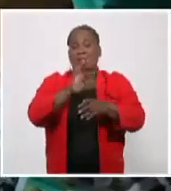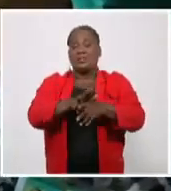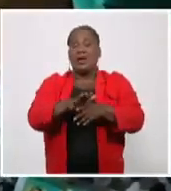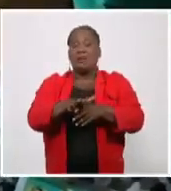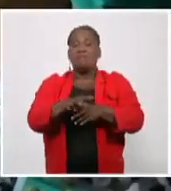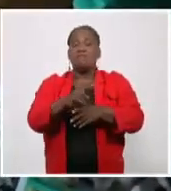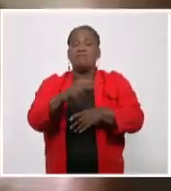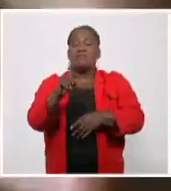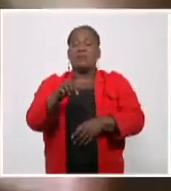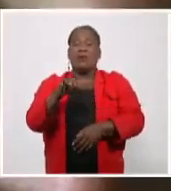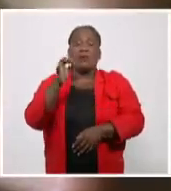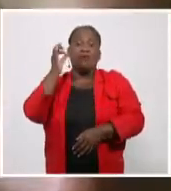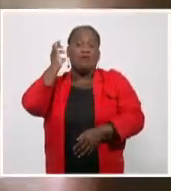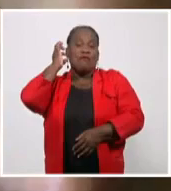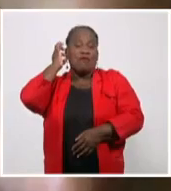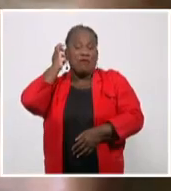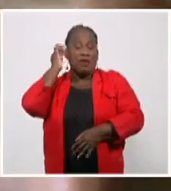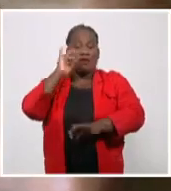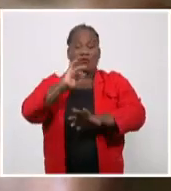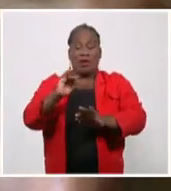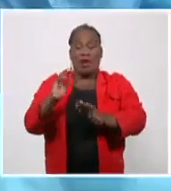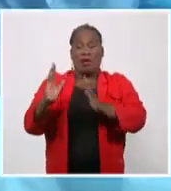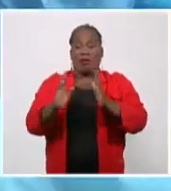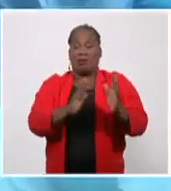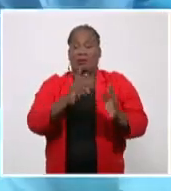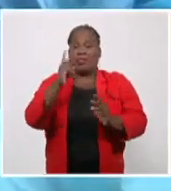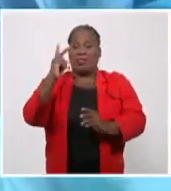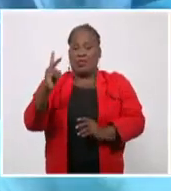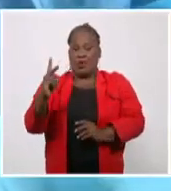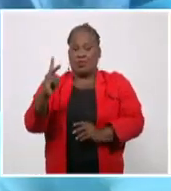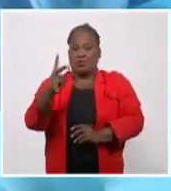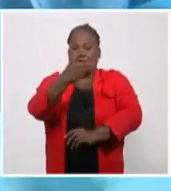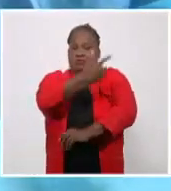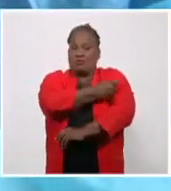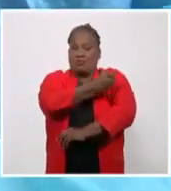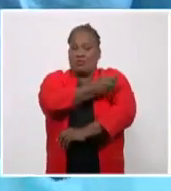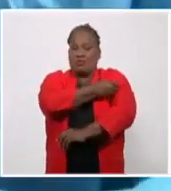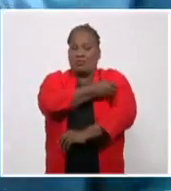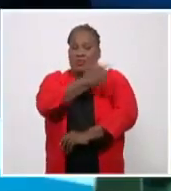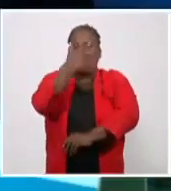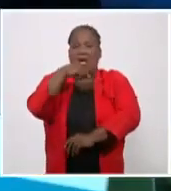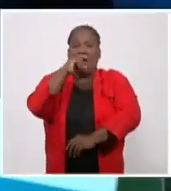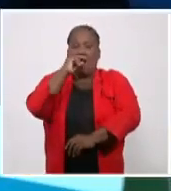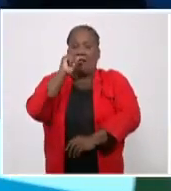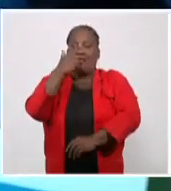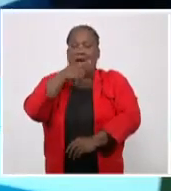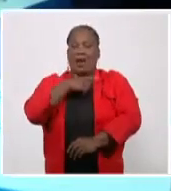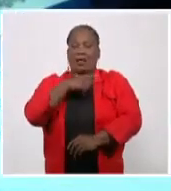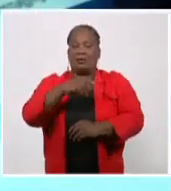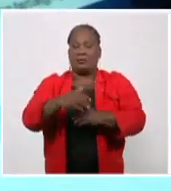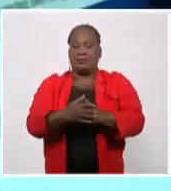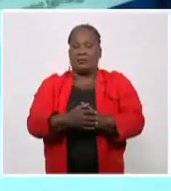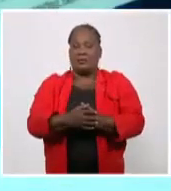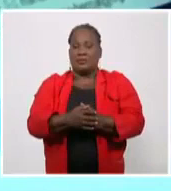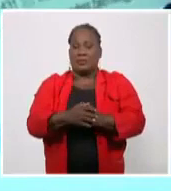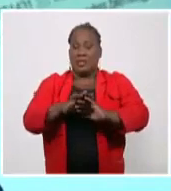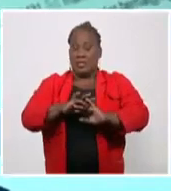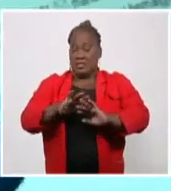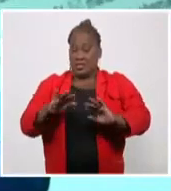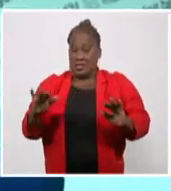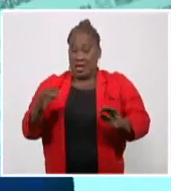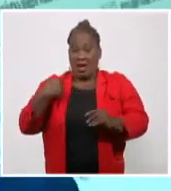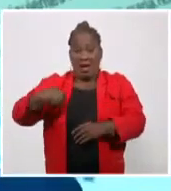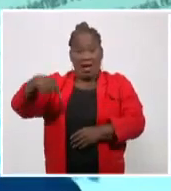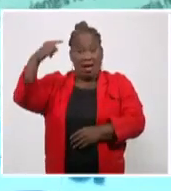1 de febrero la fase 2 de este estudio clínico aprobado por el CEMEC, y ya ayer